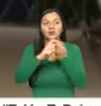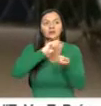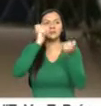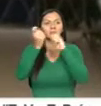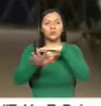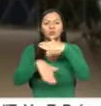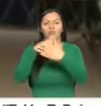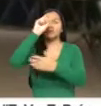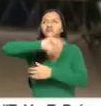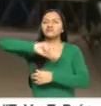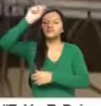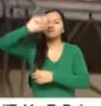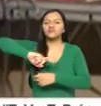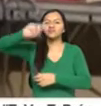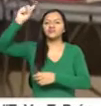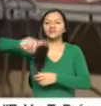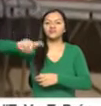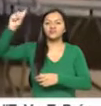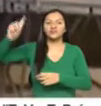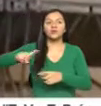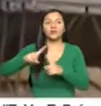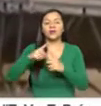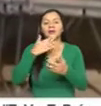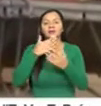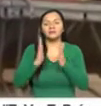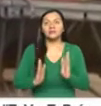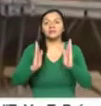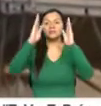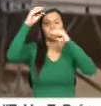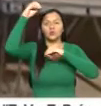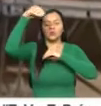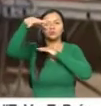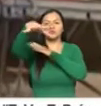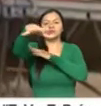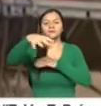lienzo gigante partido en dos por el patio de luces del edificio.